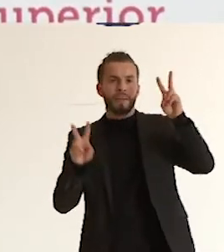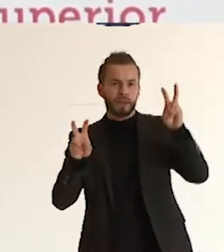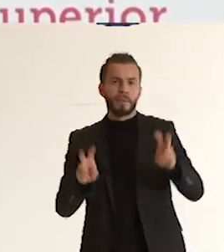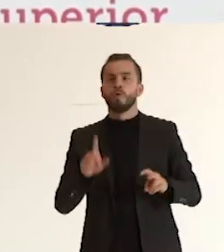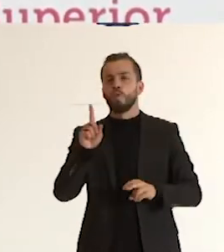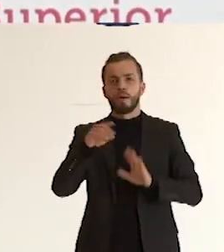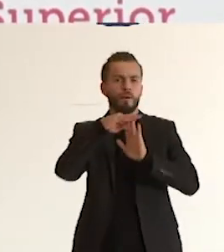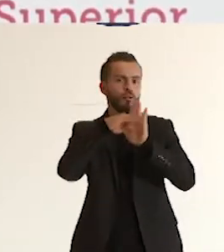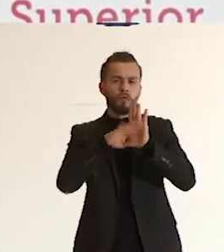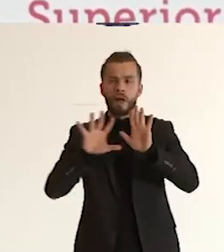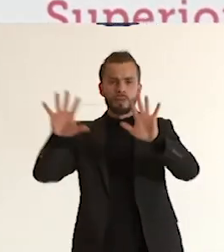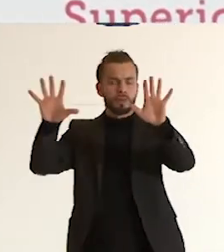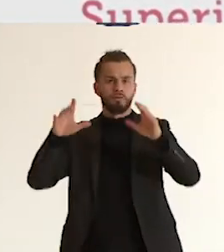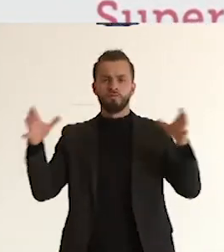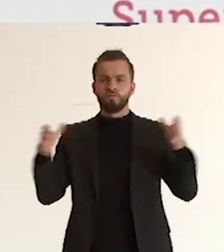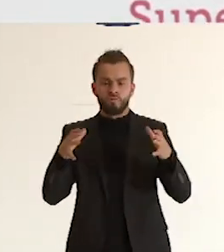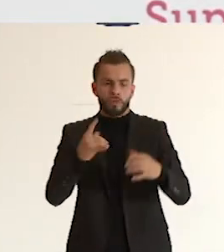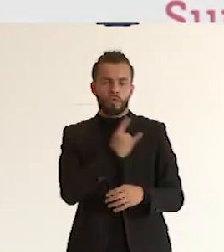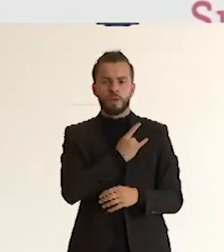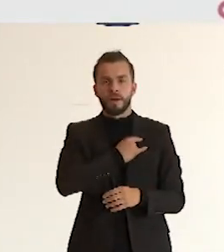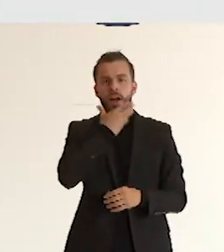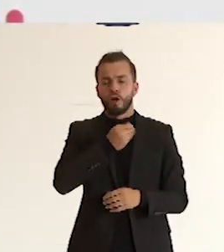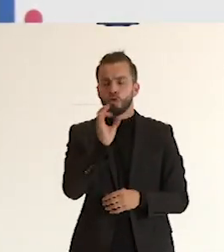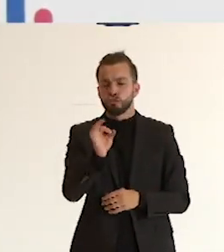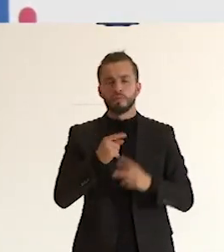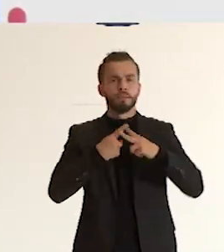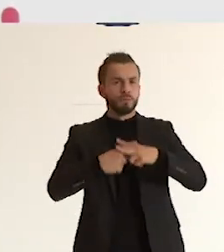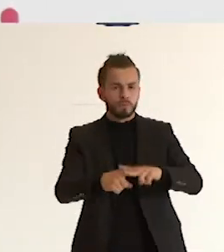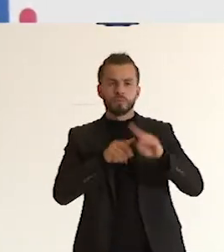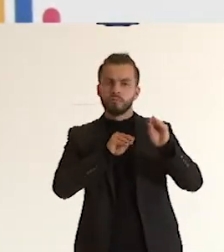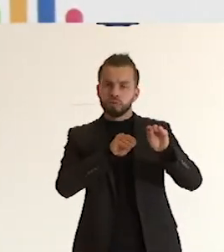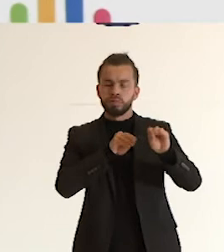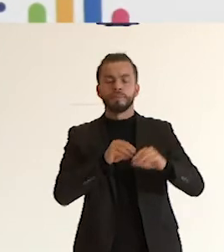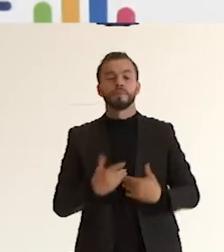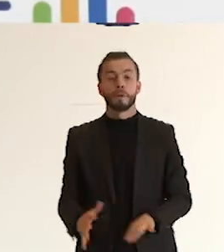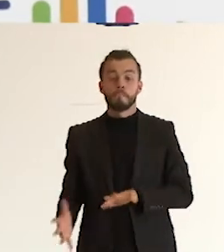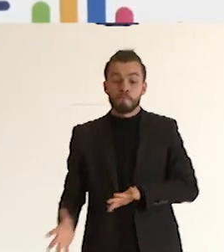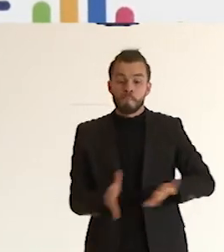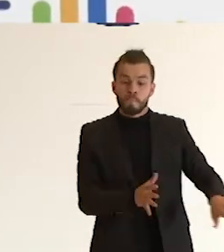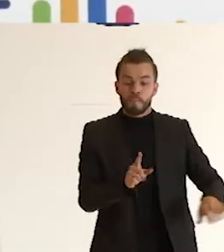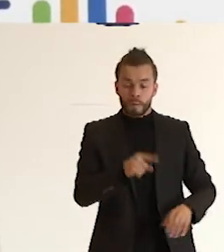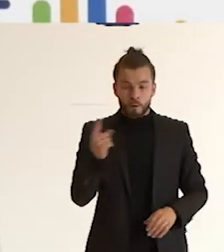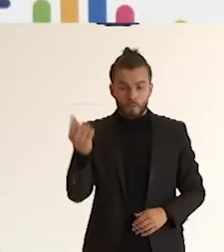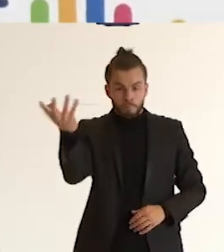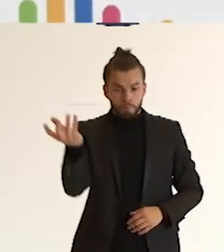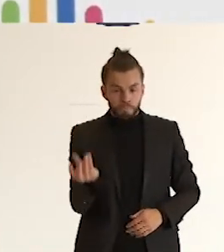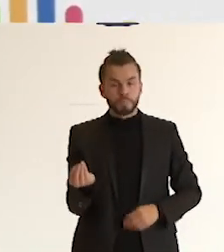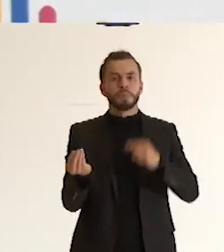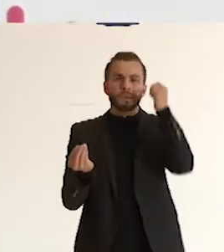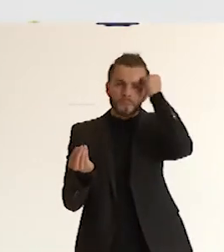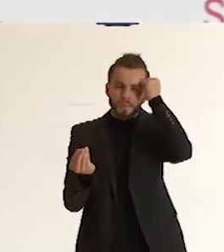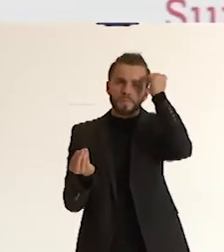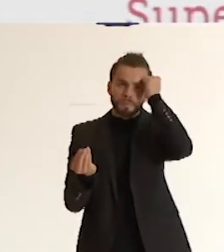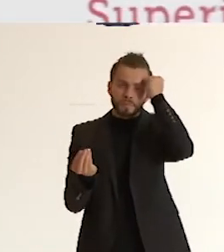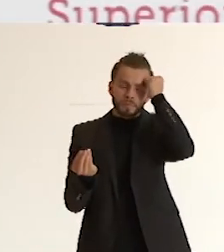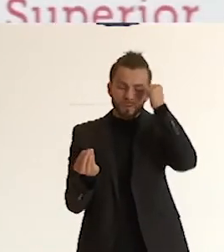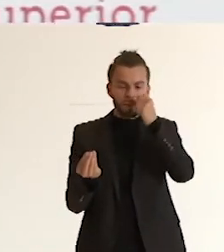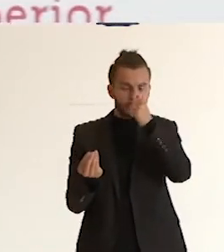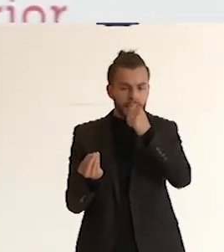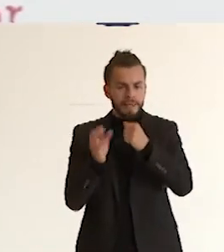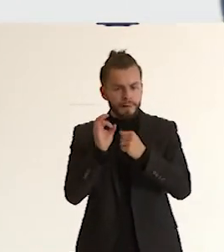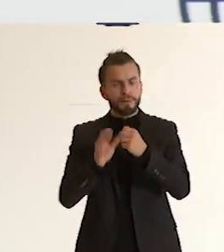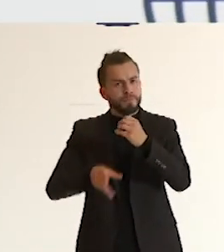universidad estableció para estos temas con los profesores tenemos algo que ha sido también un valor agregado